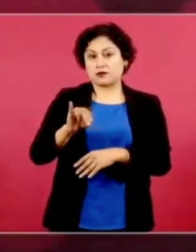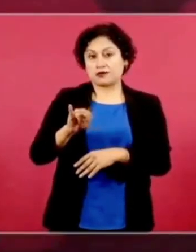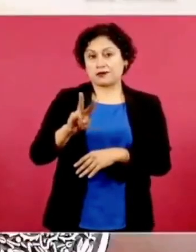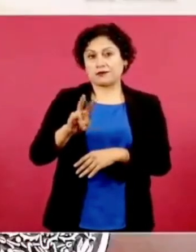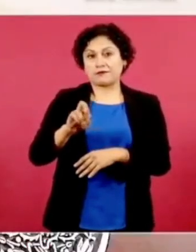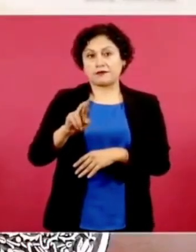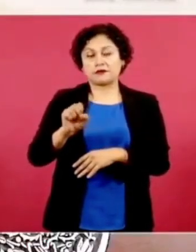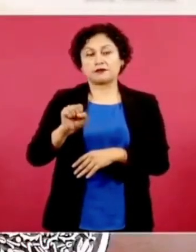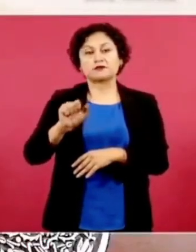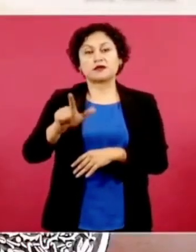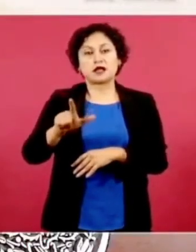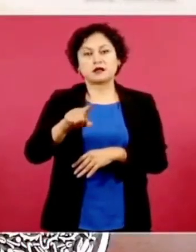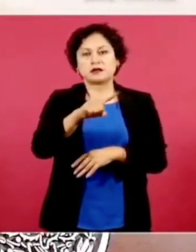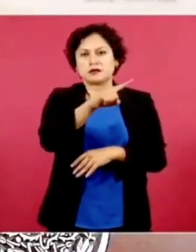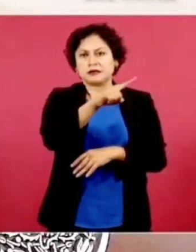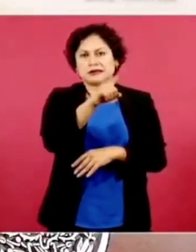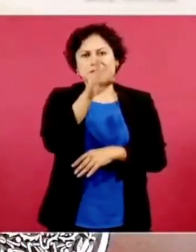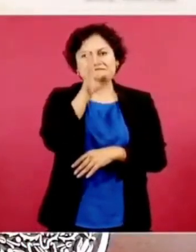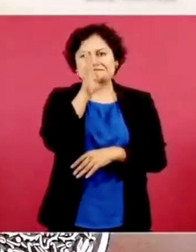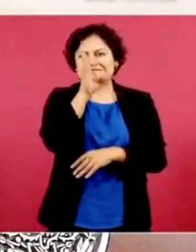mal.